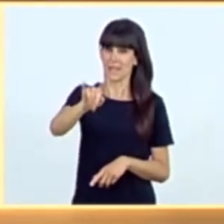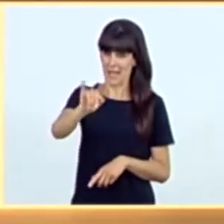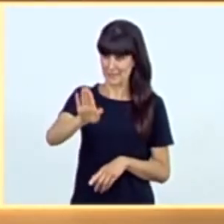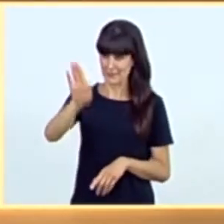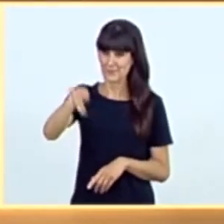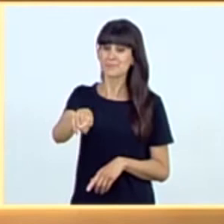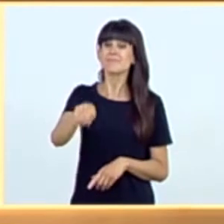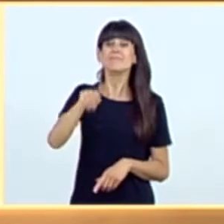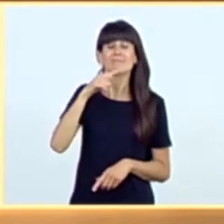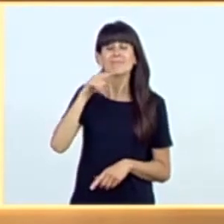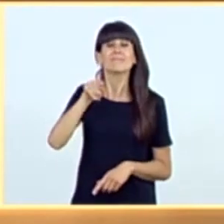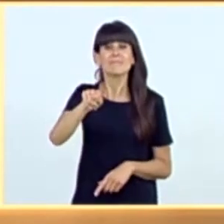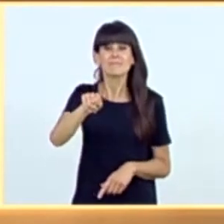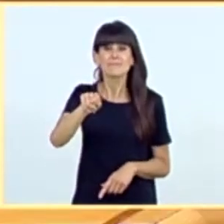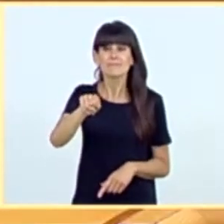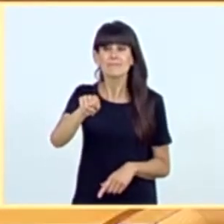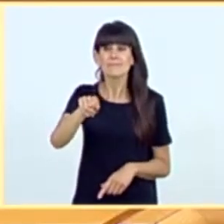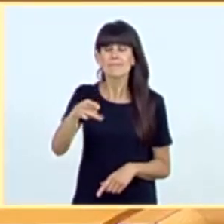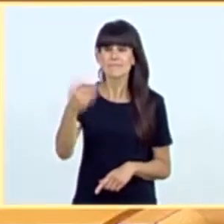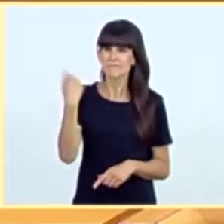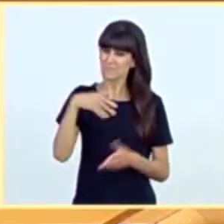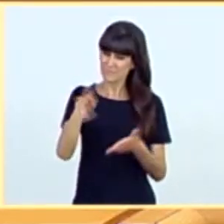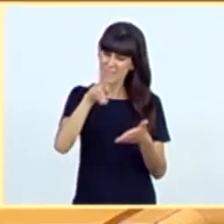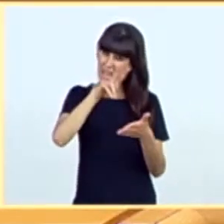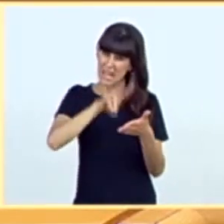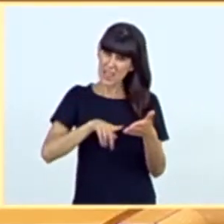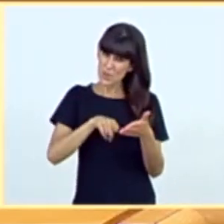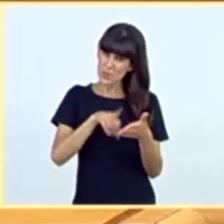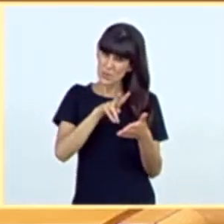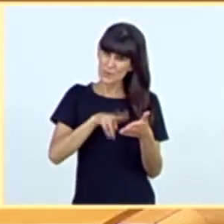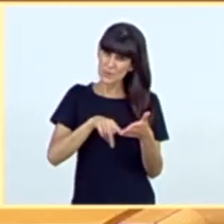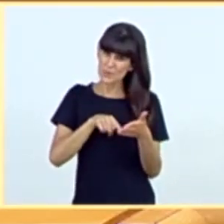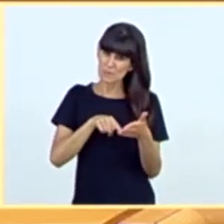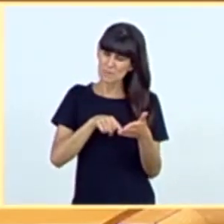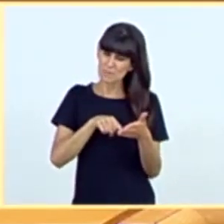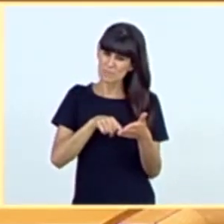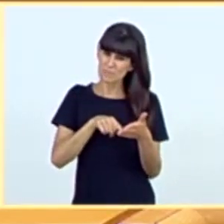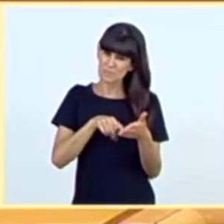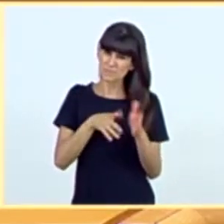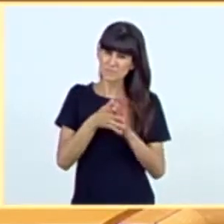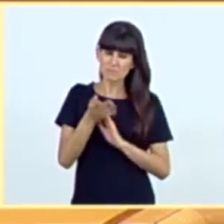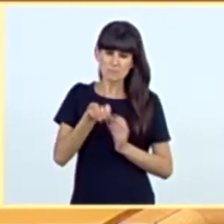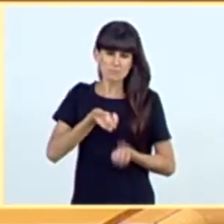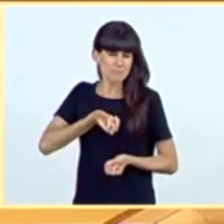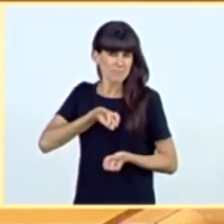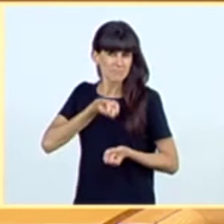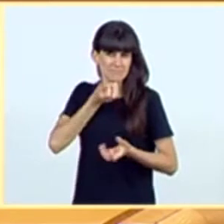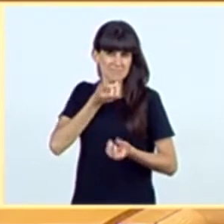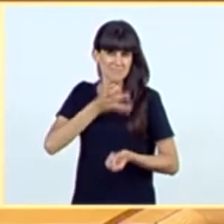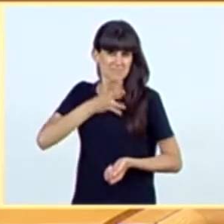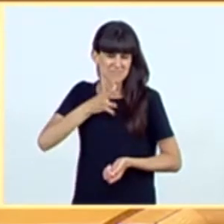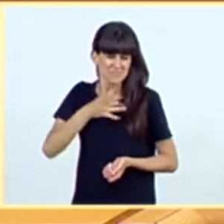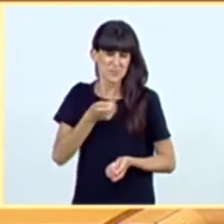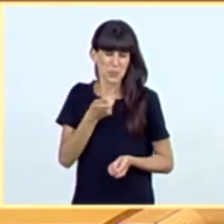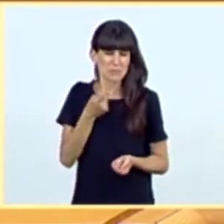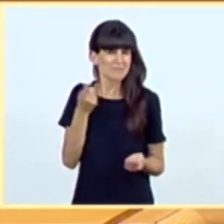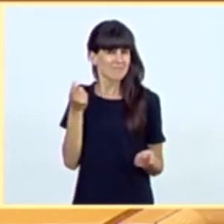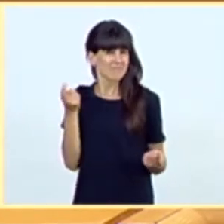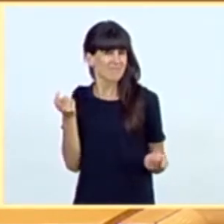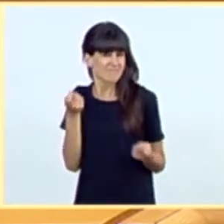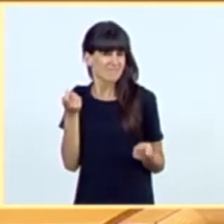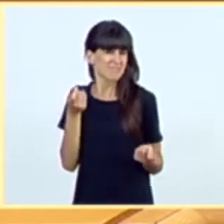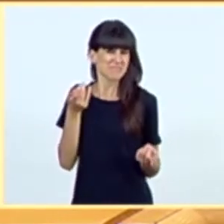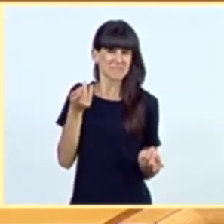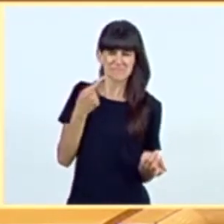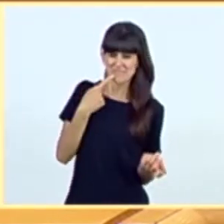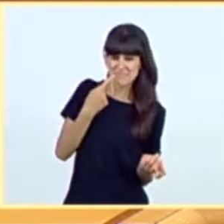Señoría, usted ha leído un cúmulo de argumentarios y de eslóganes y me va a permitir